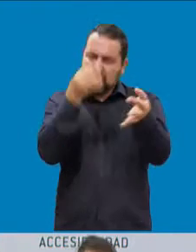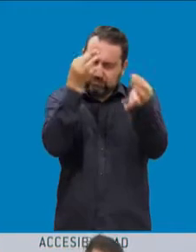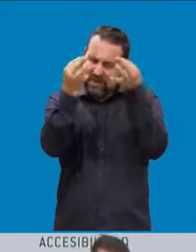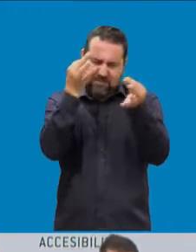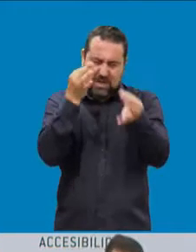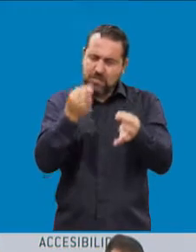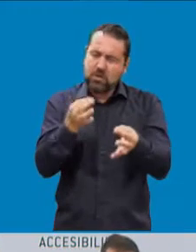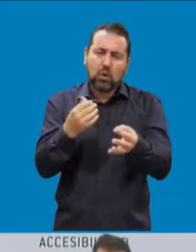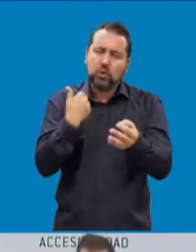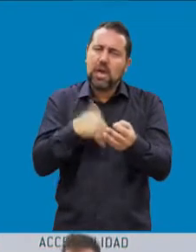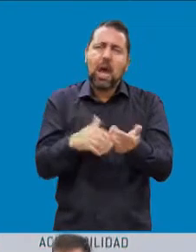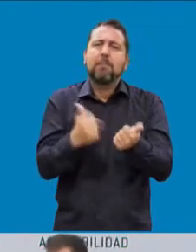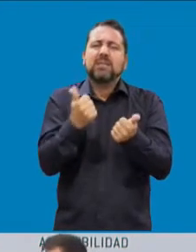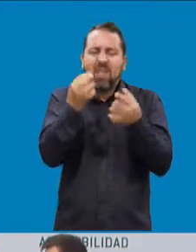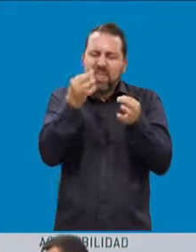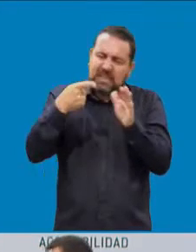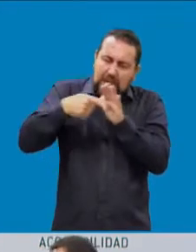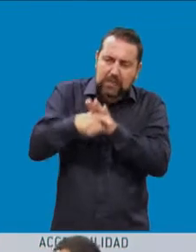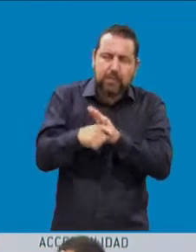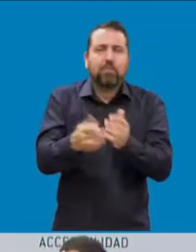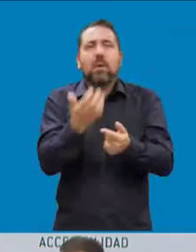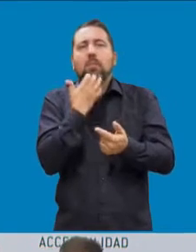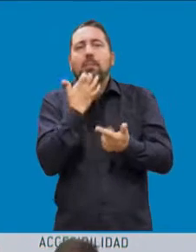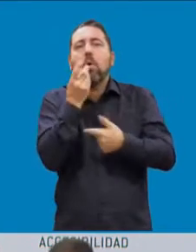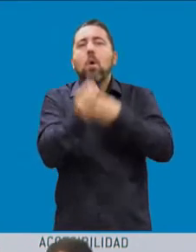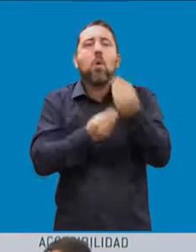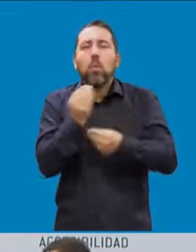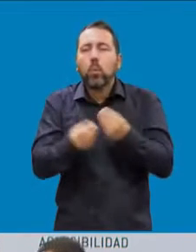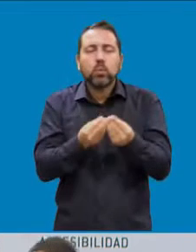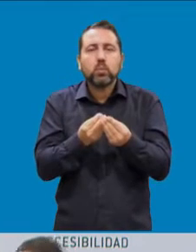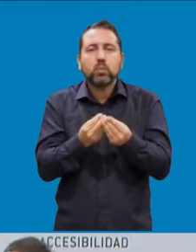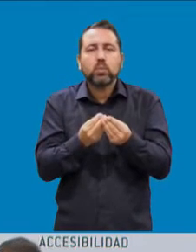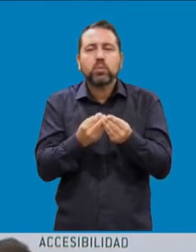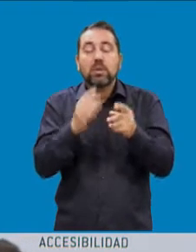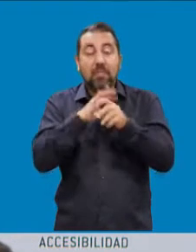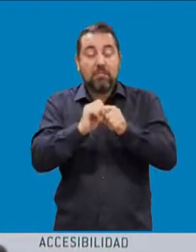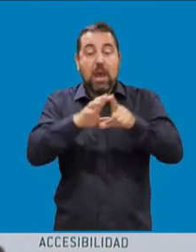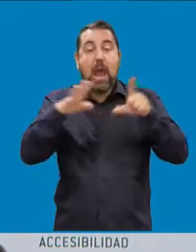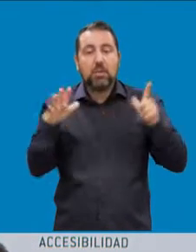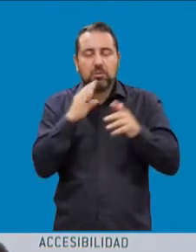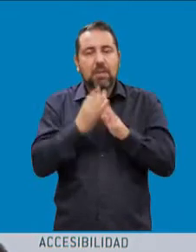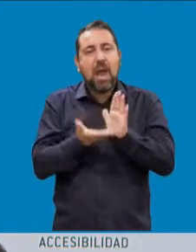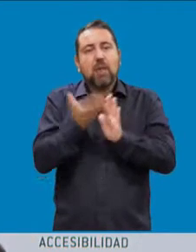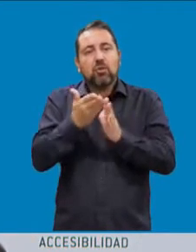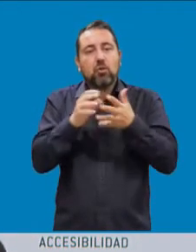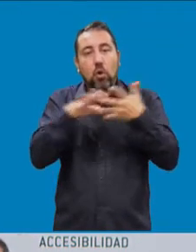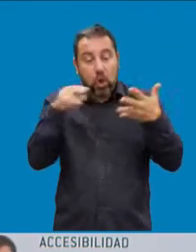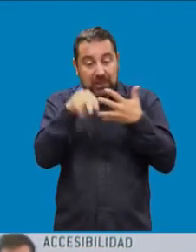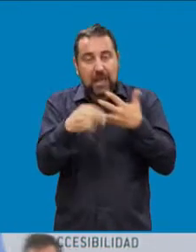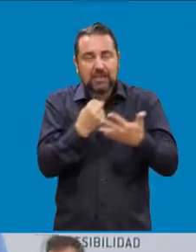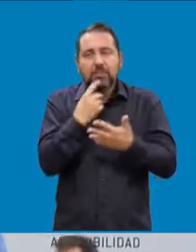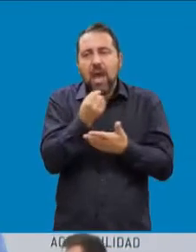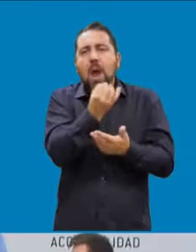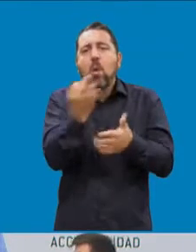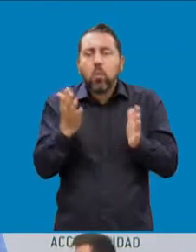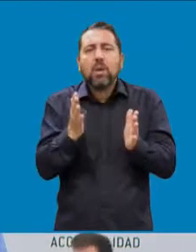más alta accesibilidad, dijéramos ya refinamientos que eran mucho más en detalle. Por ejemplo, el uso en alto